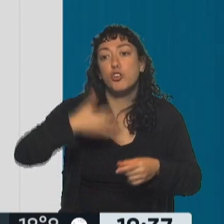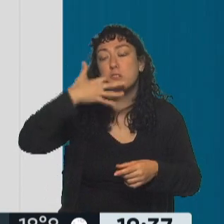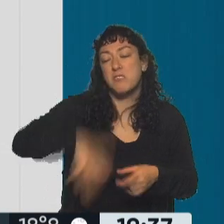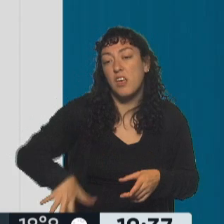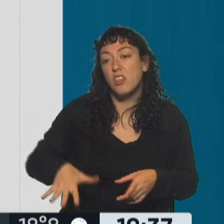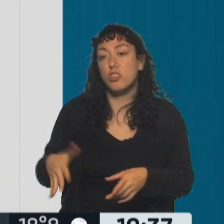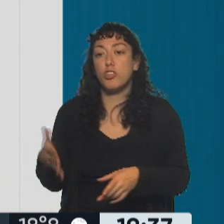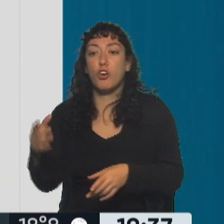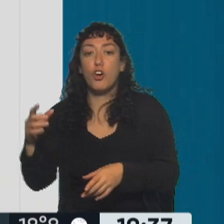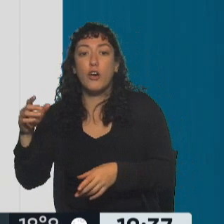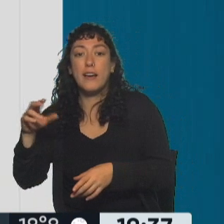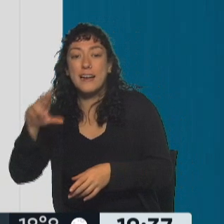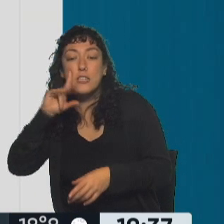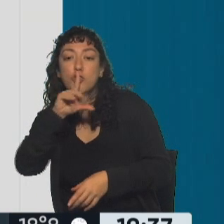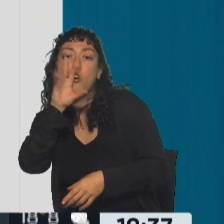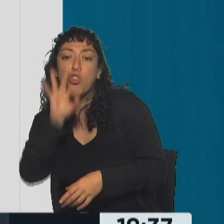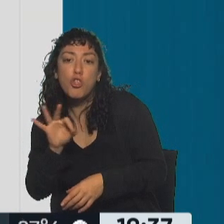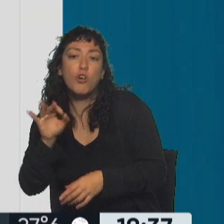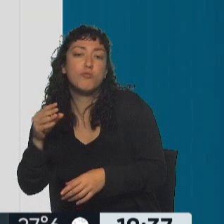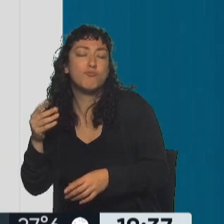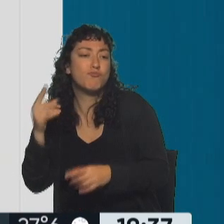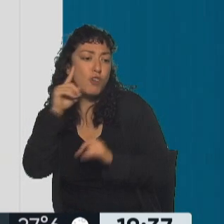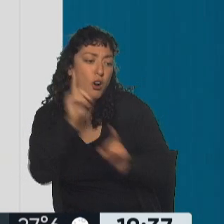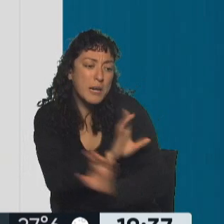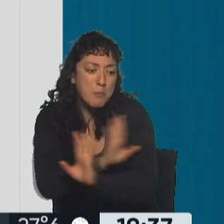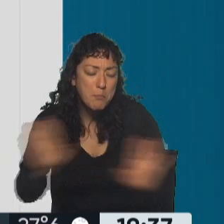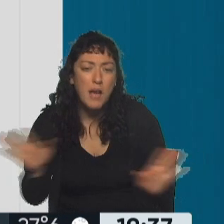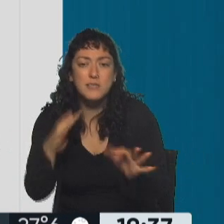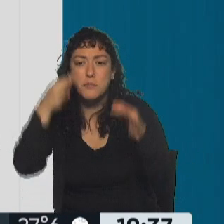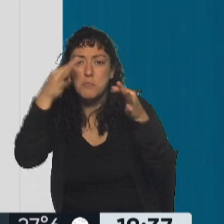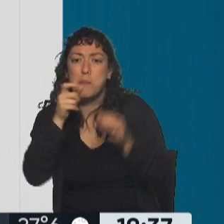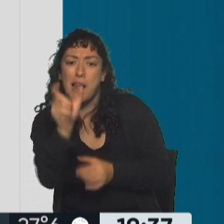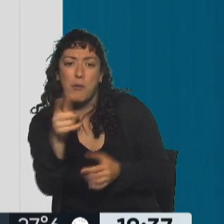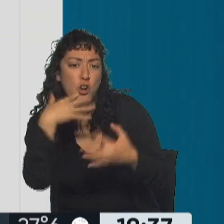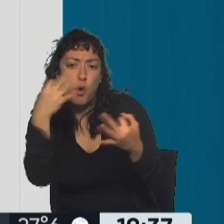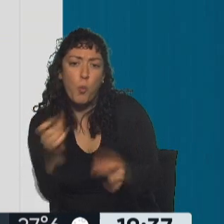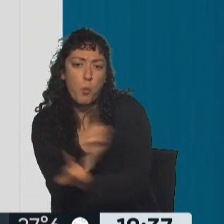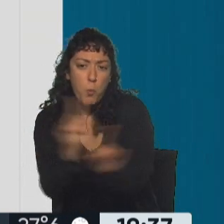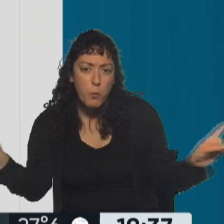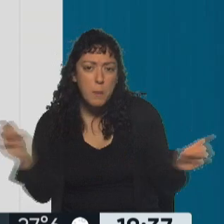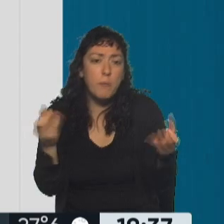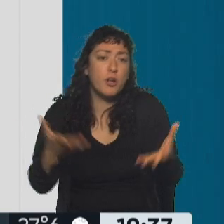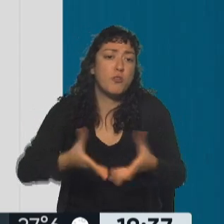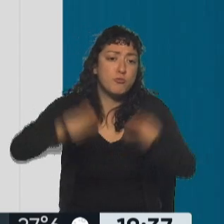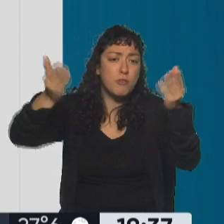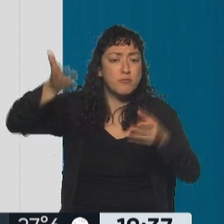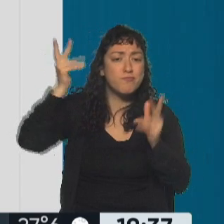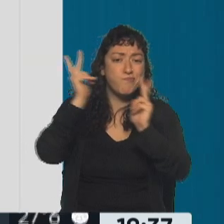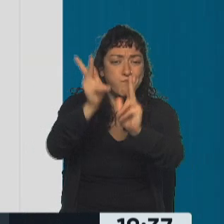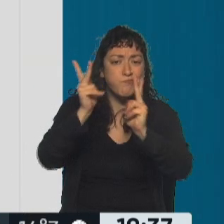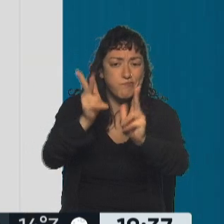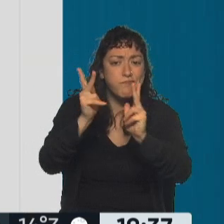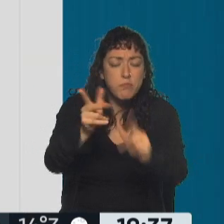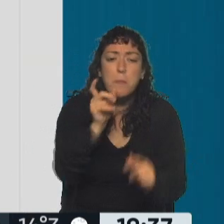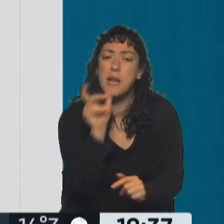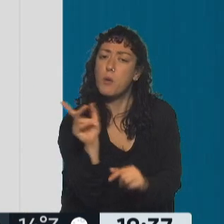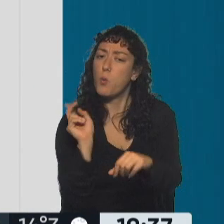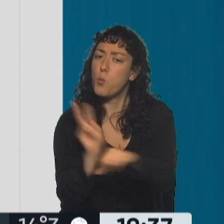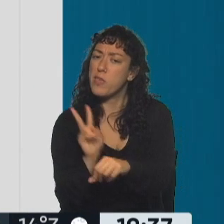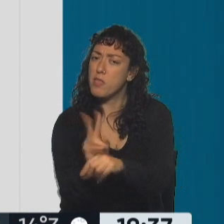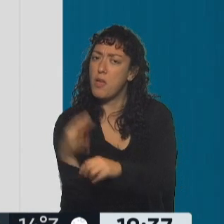a Horacio. Macri, el mismo que dijo recién lo que dijo. Mi posición históricamente siempre fue la misma, cada uno es dueño